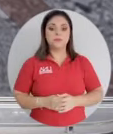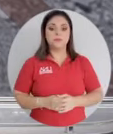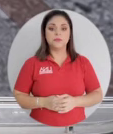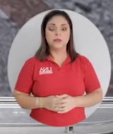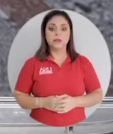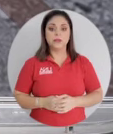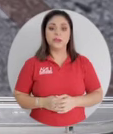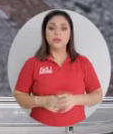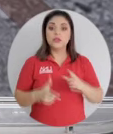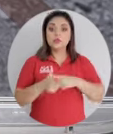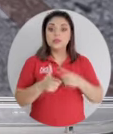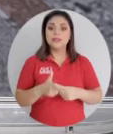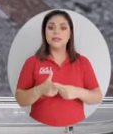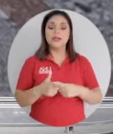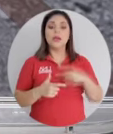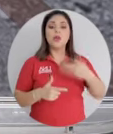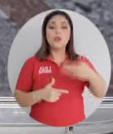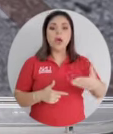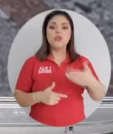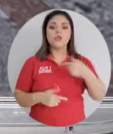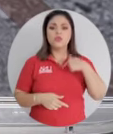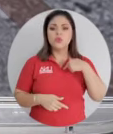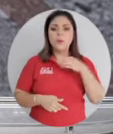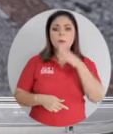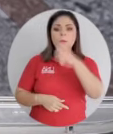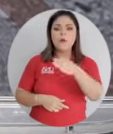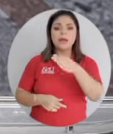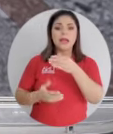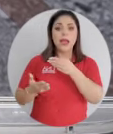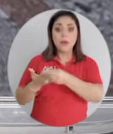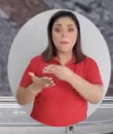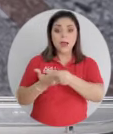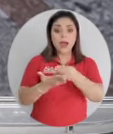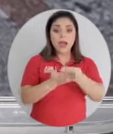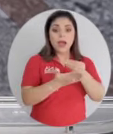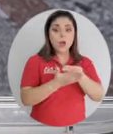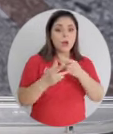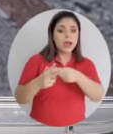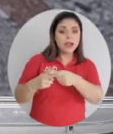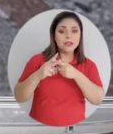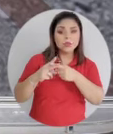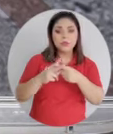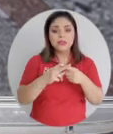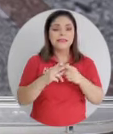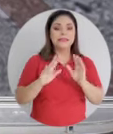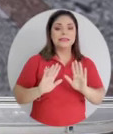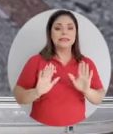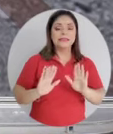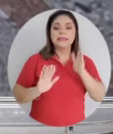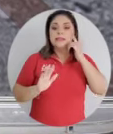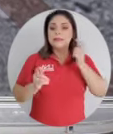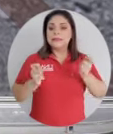a la hora de buscar un crédito o a la hora de ir de compras, hay que medirlo muy bien,